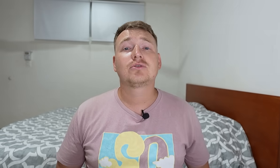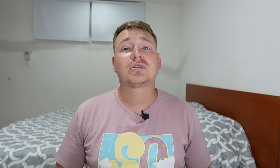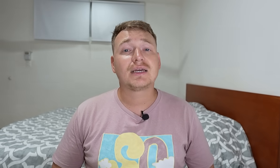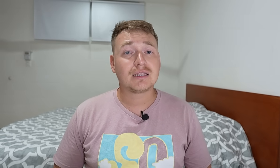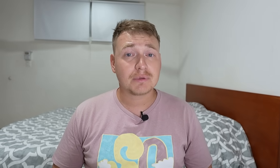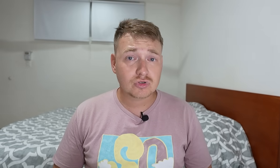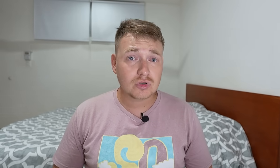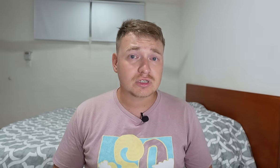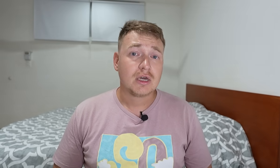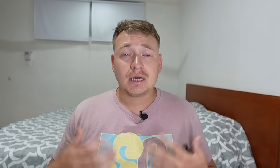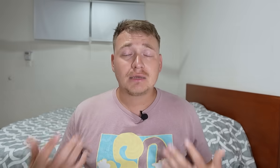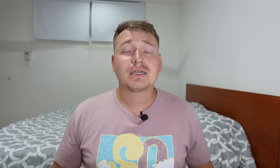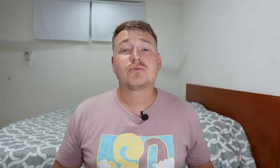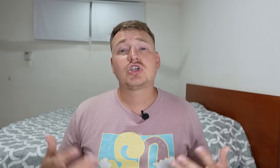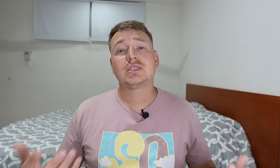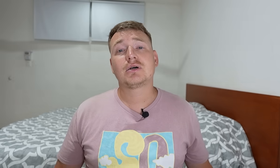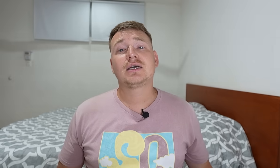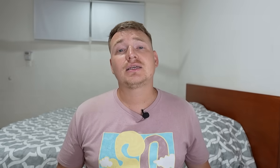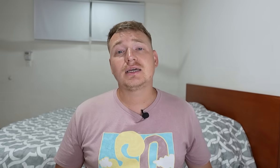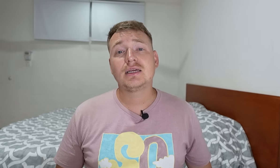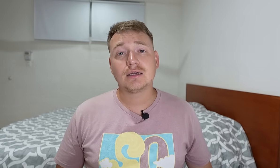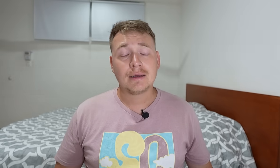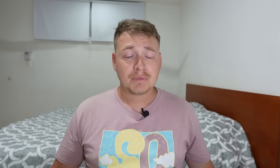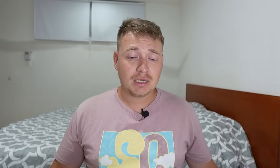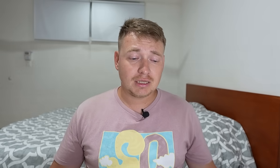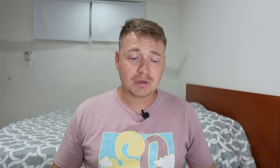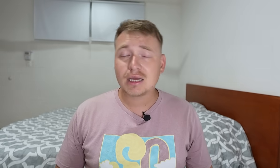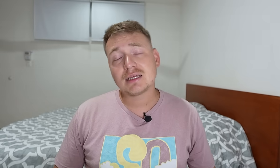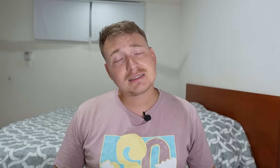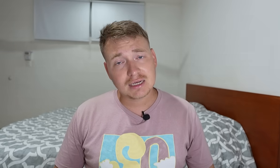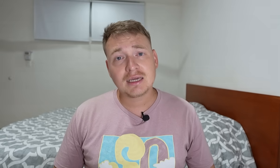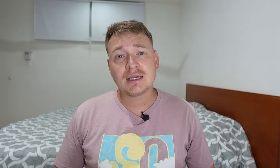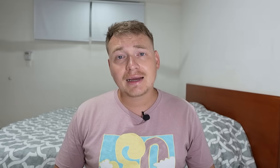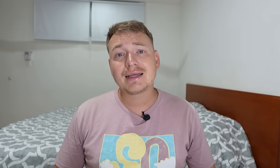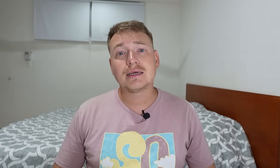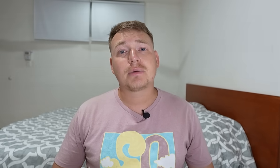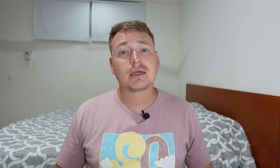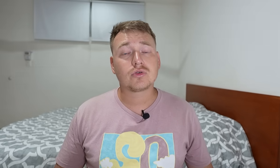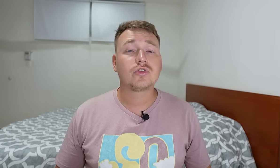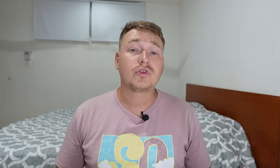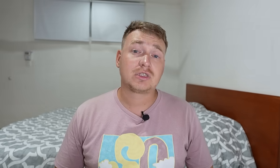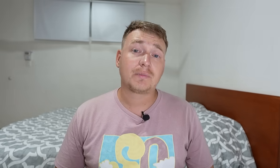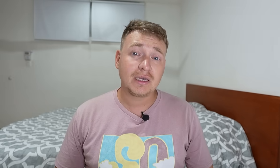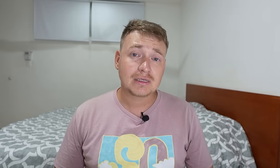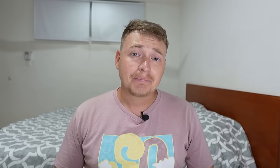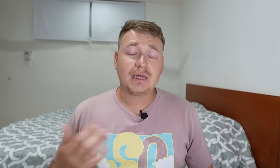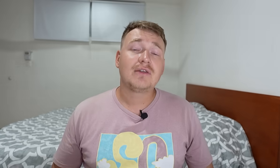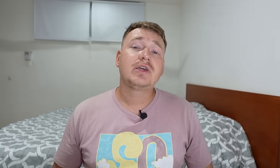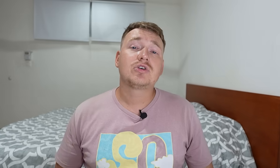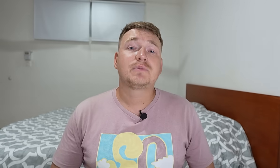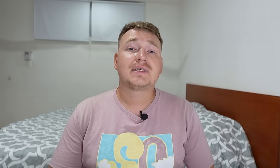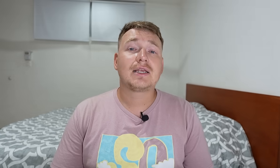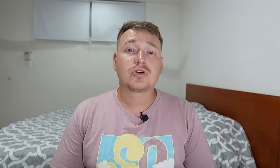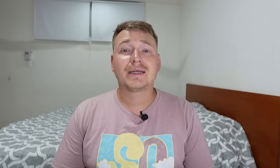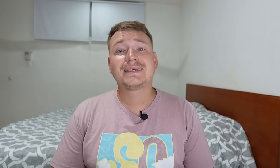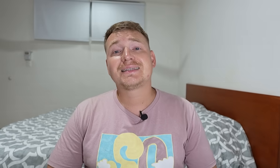de 130 personas y además muchísima gente herida. Y de verdad es tragedia grande para todo nuestro país, y el